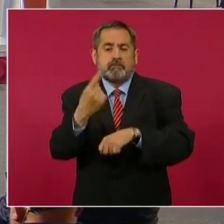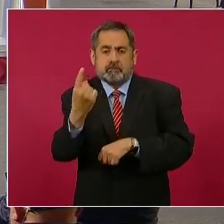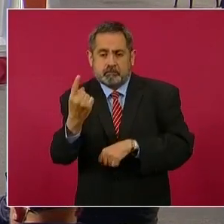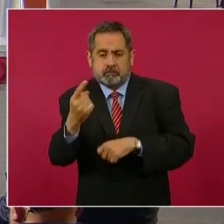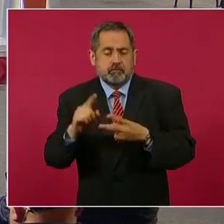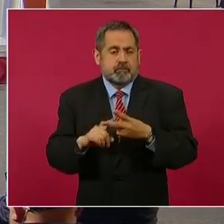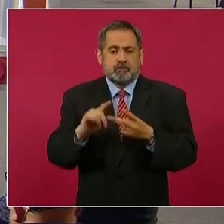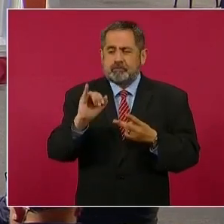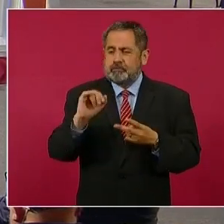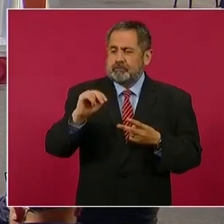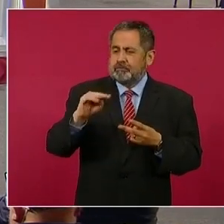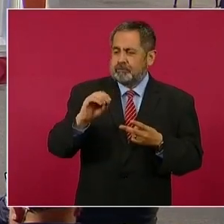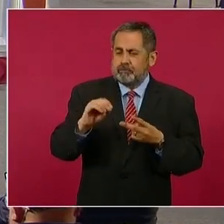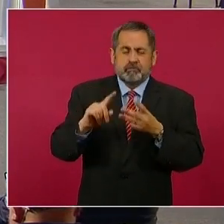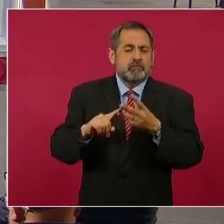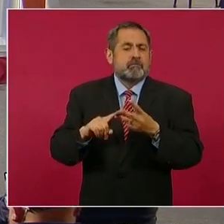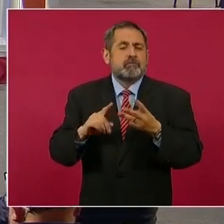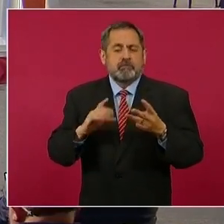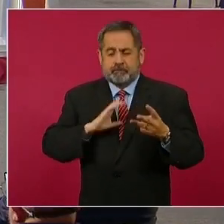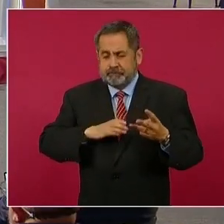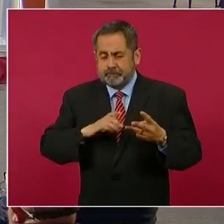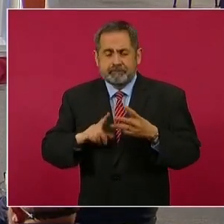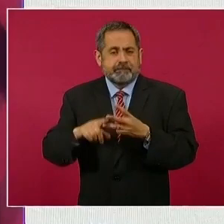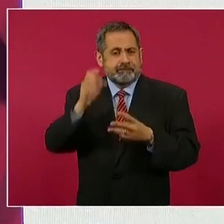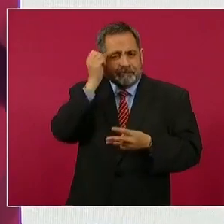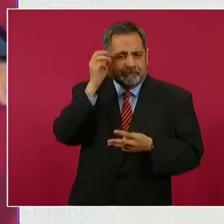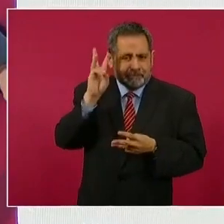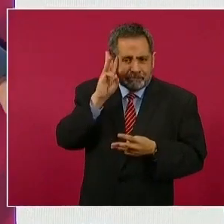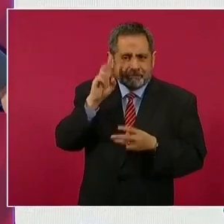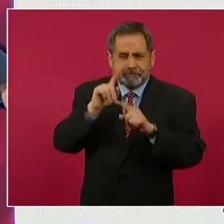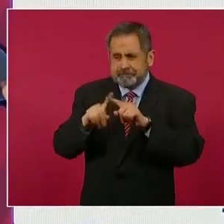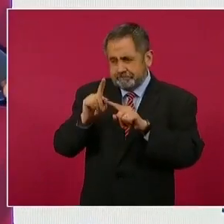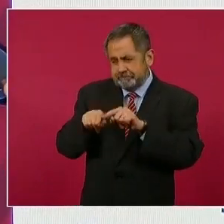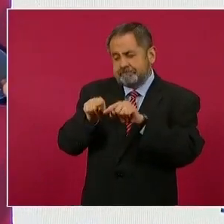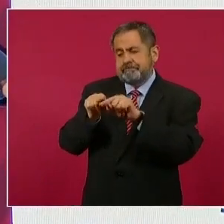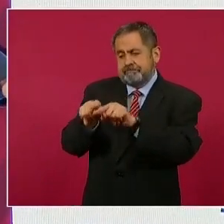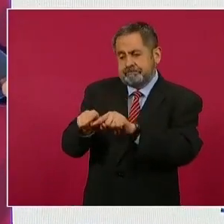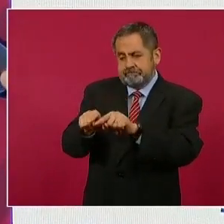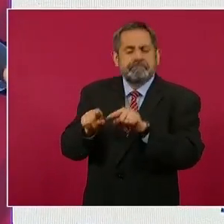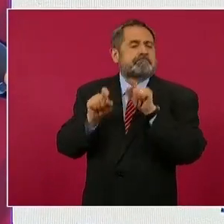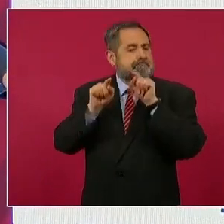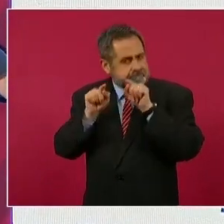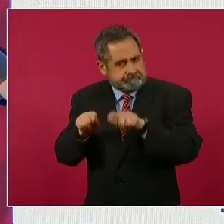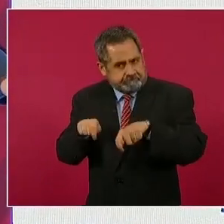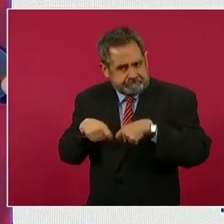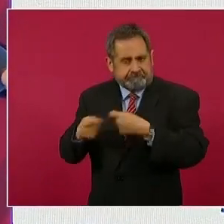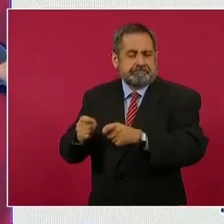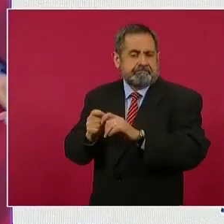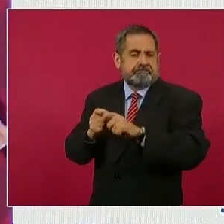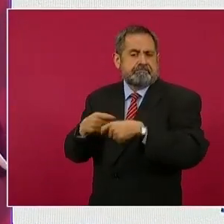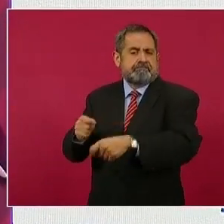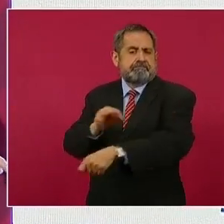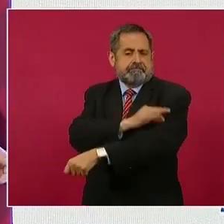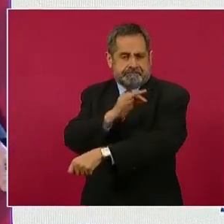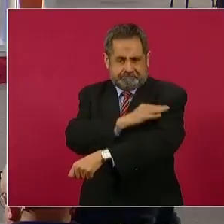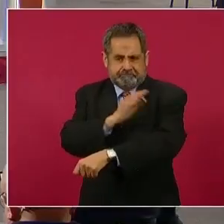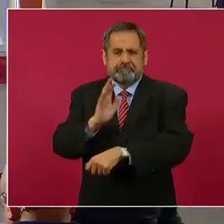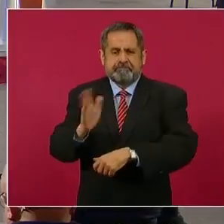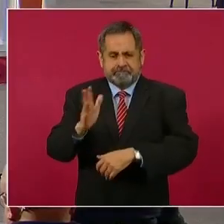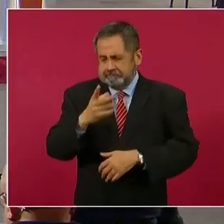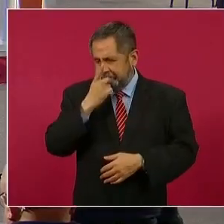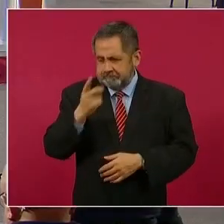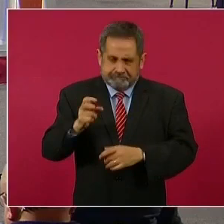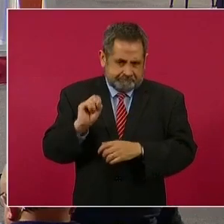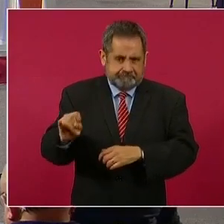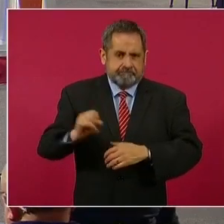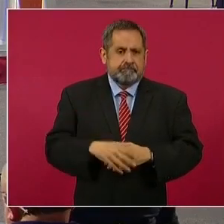inmunosupresiones primarias, cáncer, síndrome de Down, etcétera, y las hemos incorporado ya desde hace tiempo. Y finalmente,